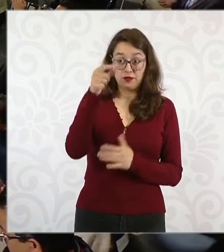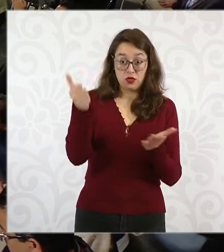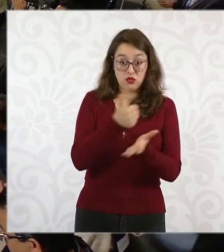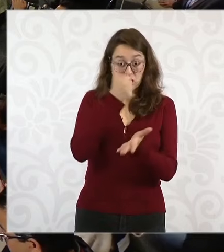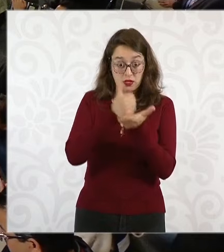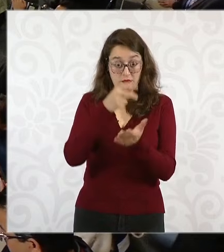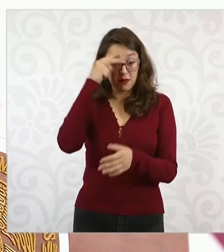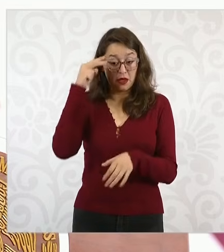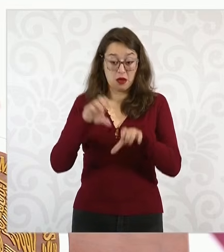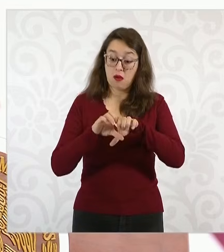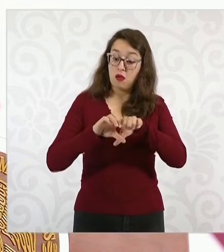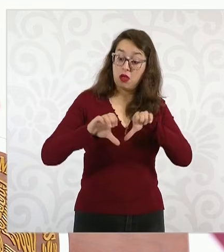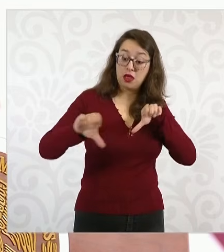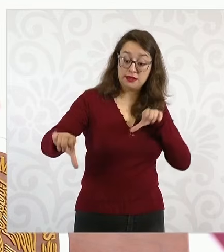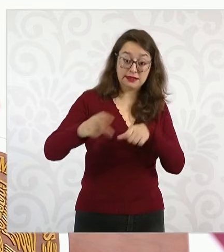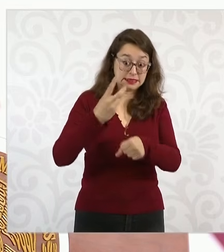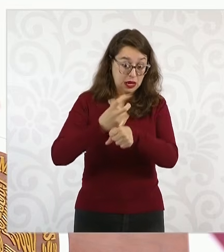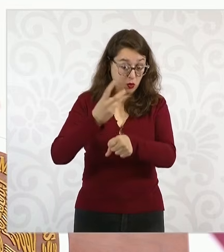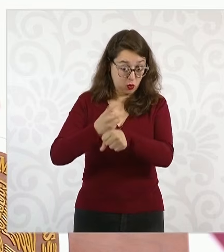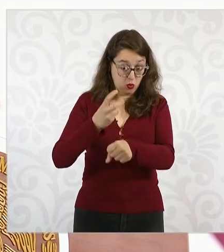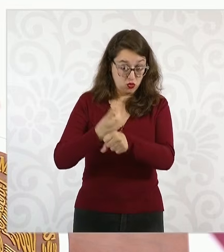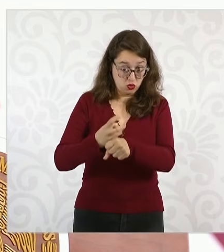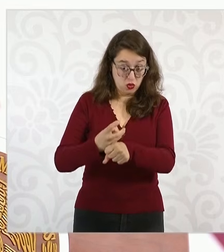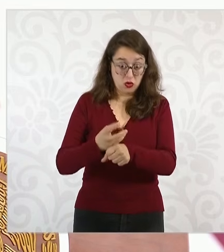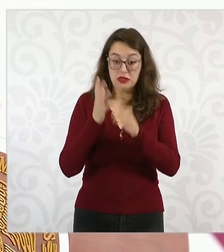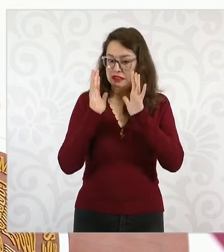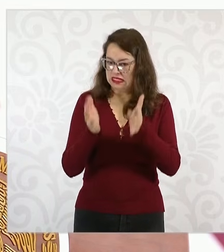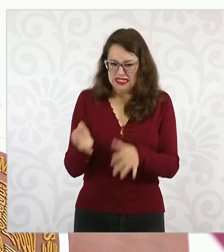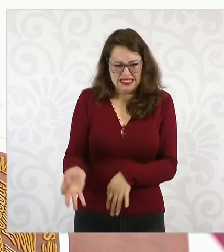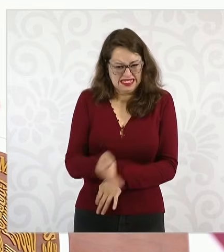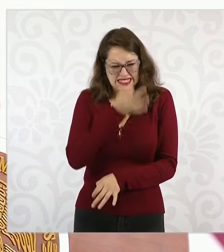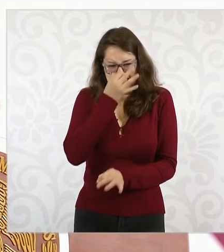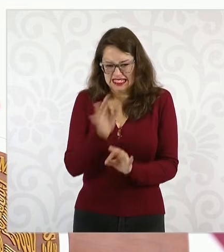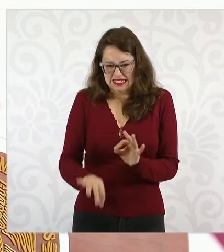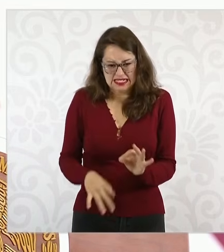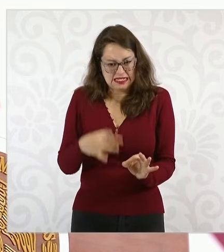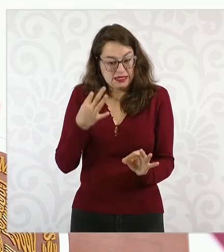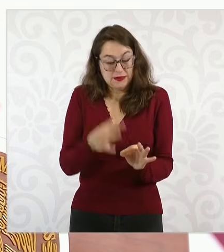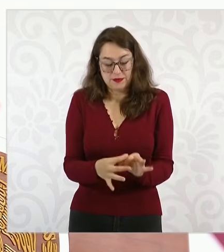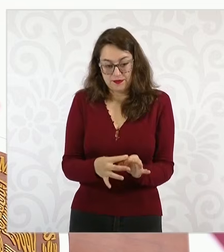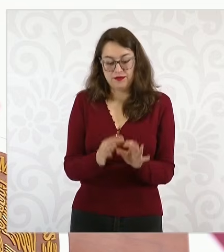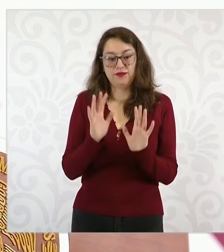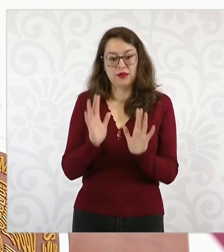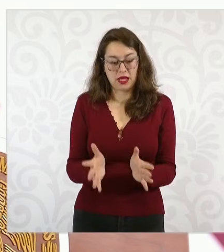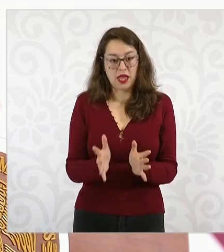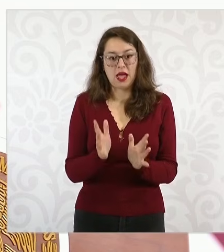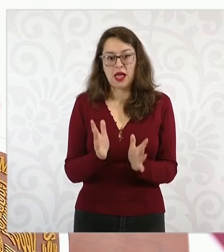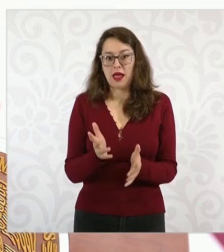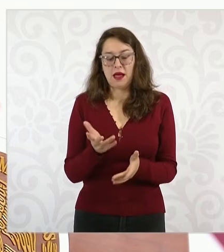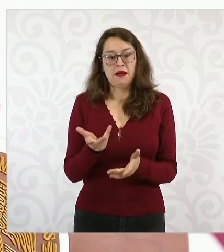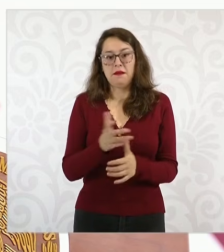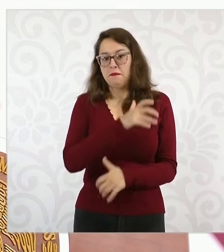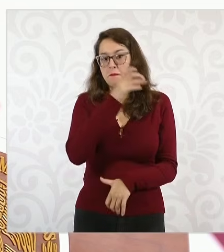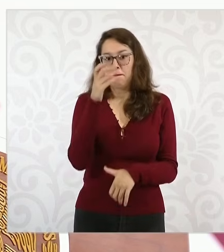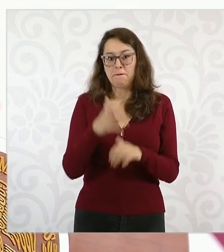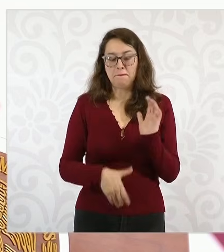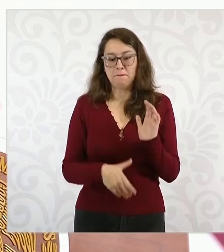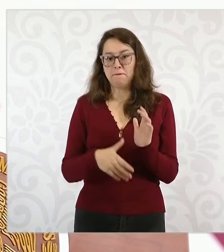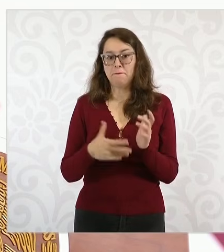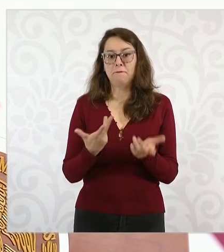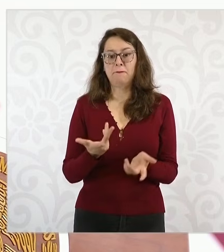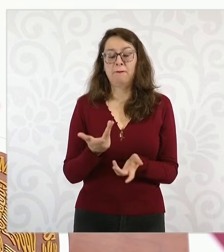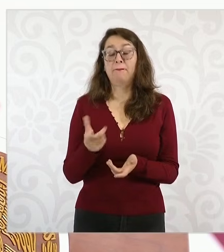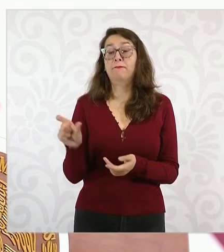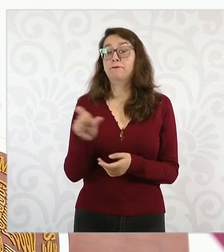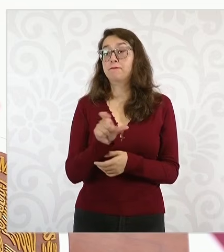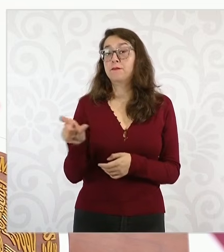Victoria está por concluirse ya la línea de conducción está prácticamente terminada y vamos a hacer